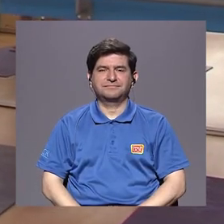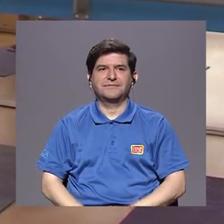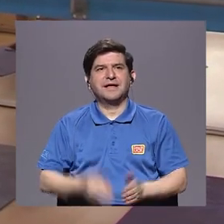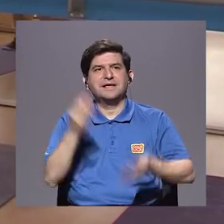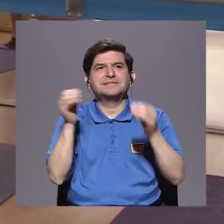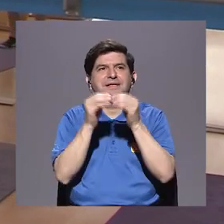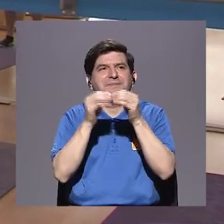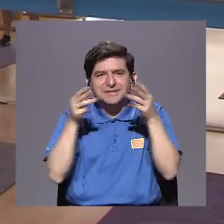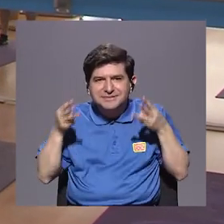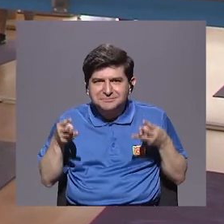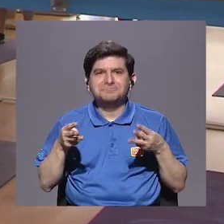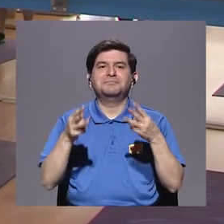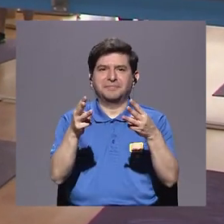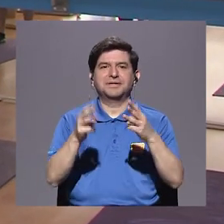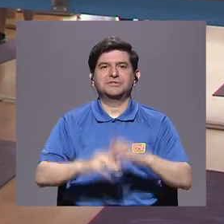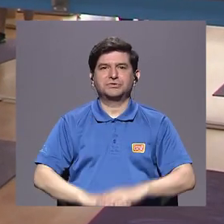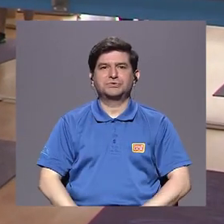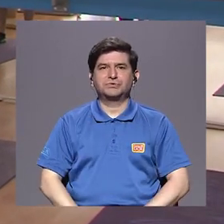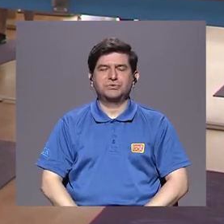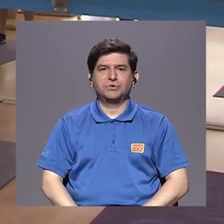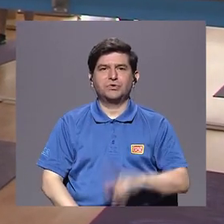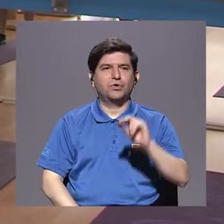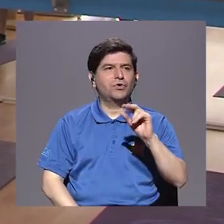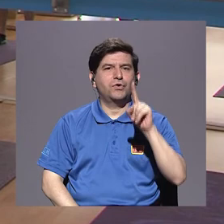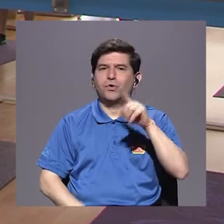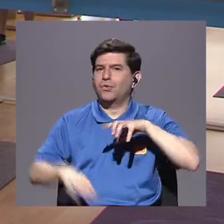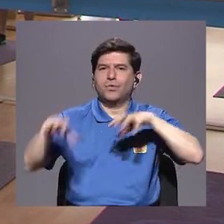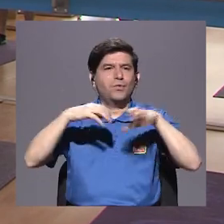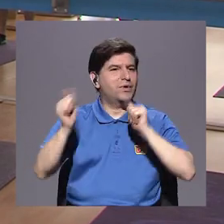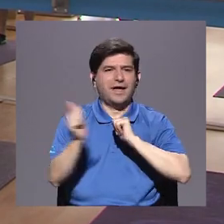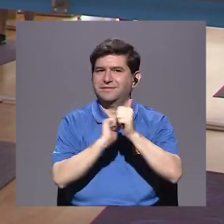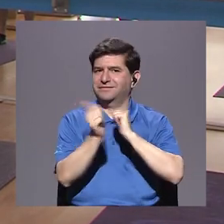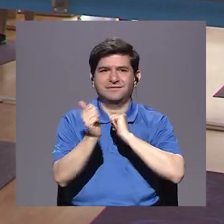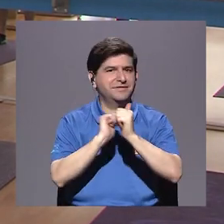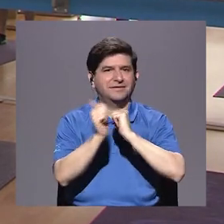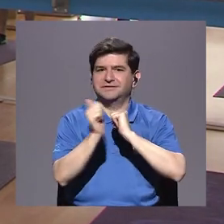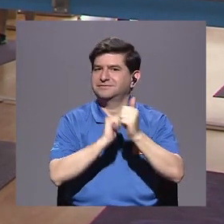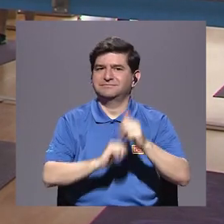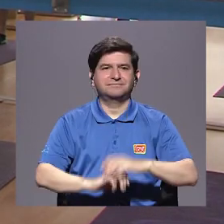sería más un método, ¿verdad? Más allá de una actividad deportiva.